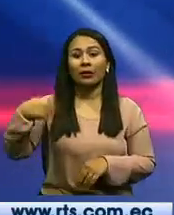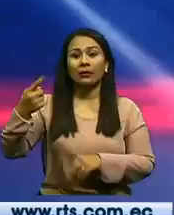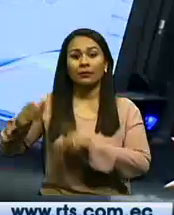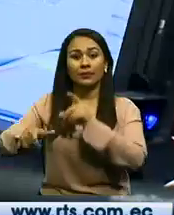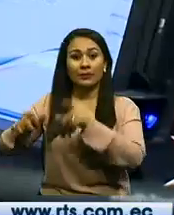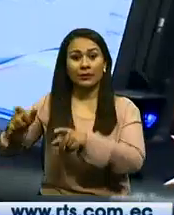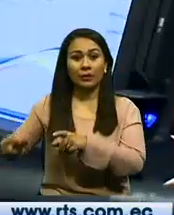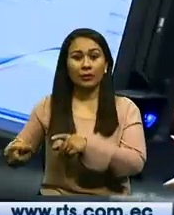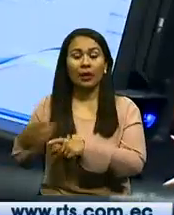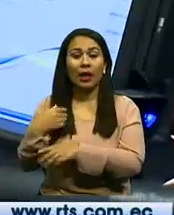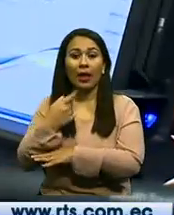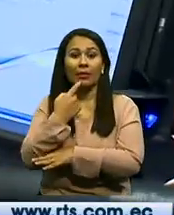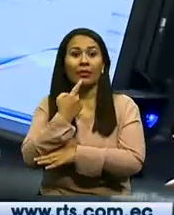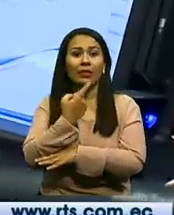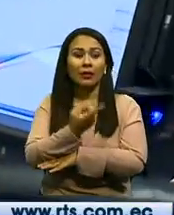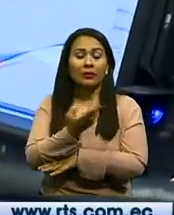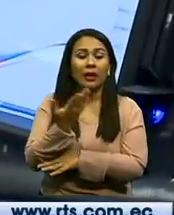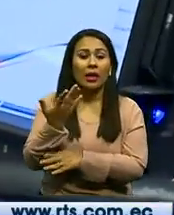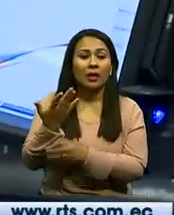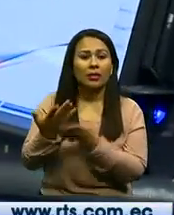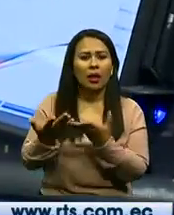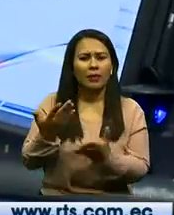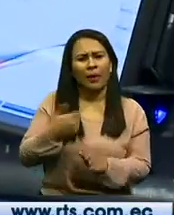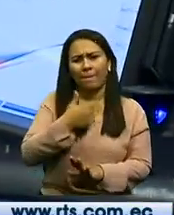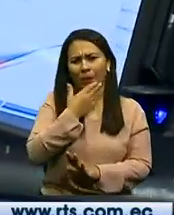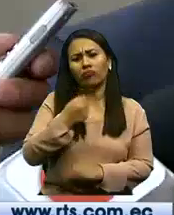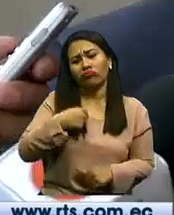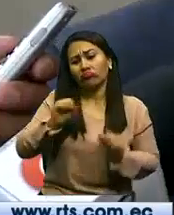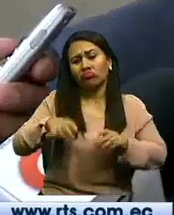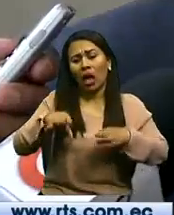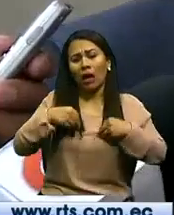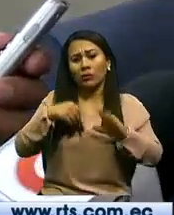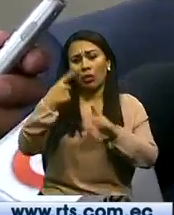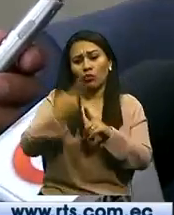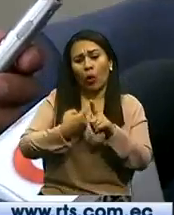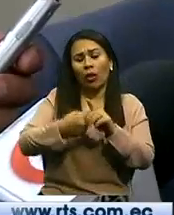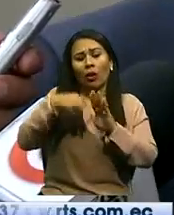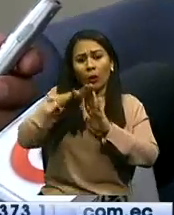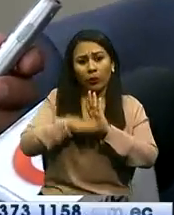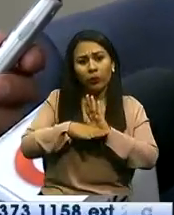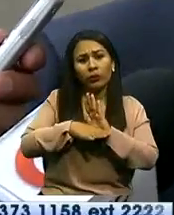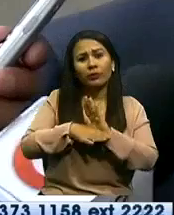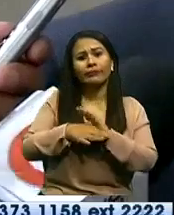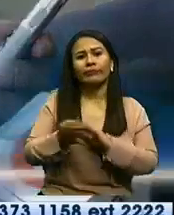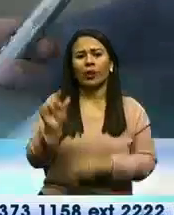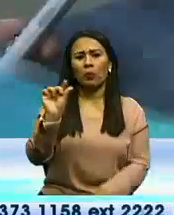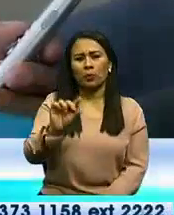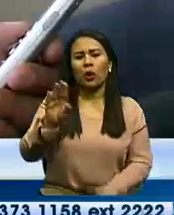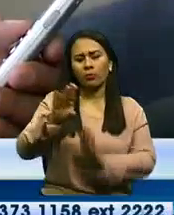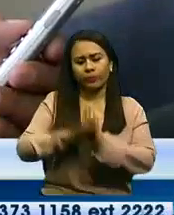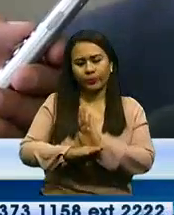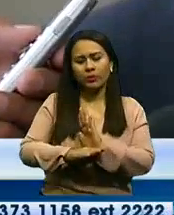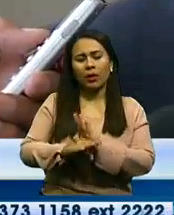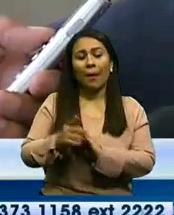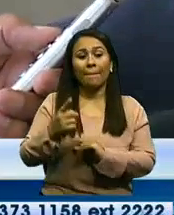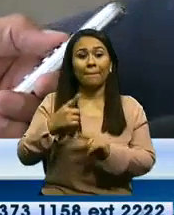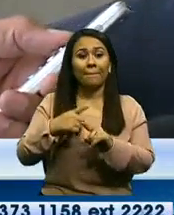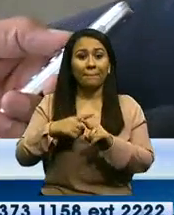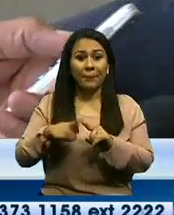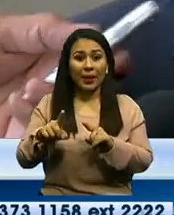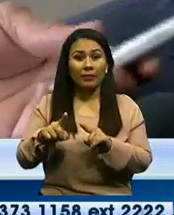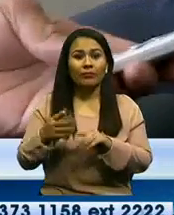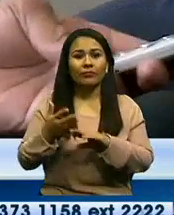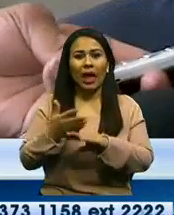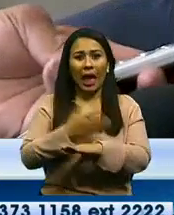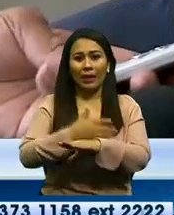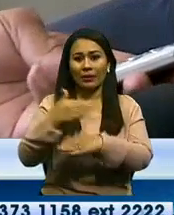acuerdo incluso con la posibilidad de una reducción de sus salarios. El impacto económico será mínimo, pero el impacto ante la